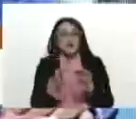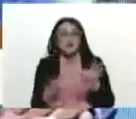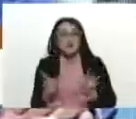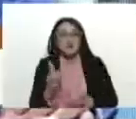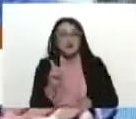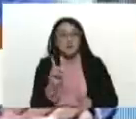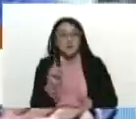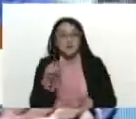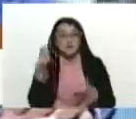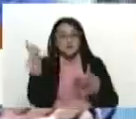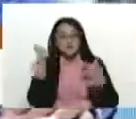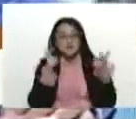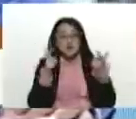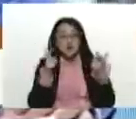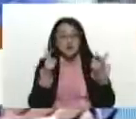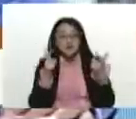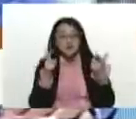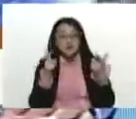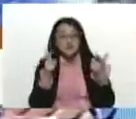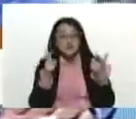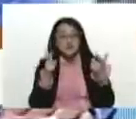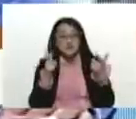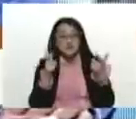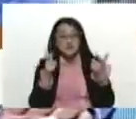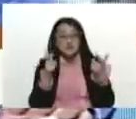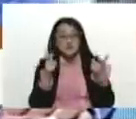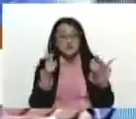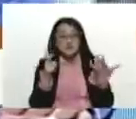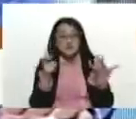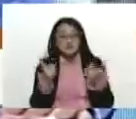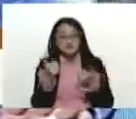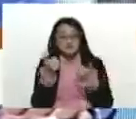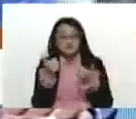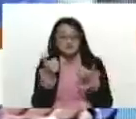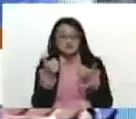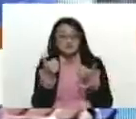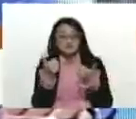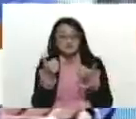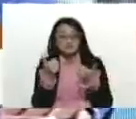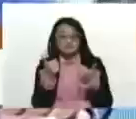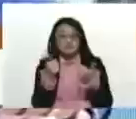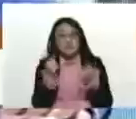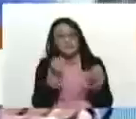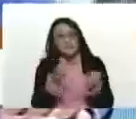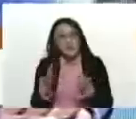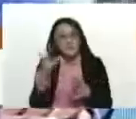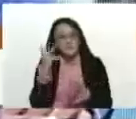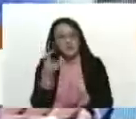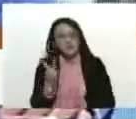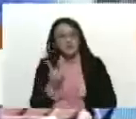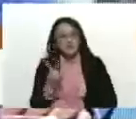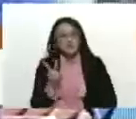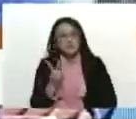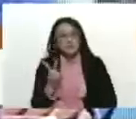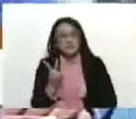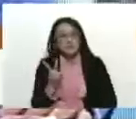comandante Chávez tenía un extraordinario tiene un extraordinario plan para Venezuela